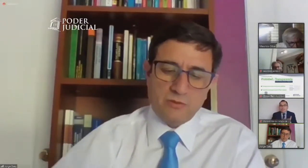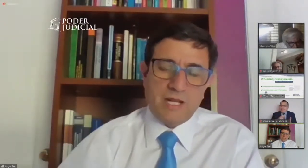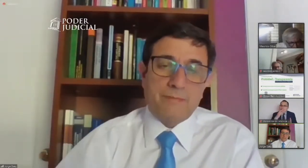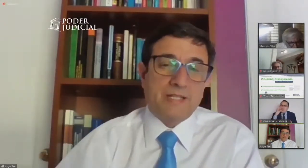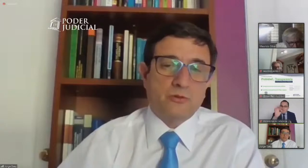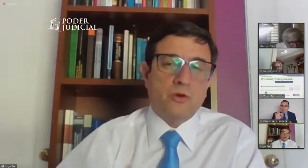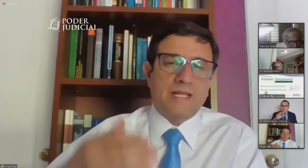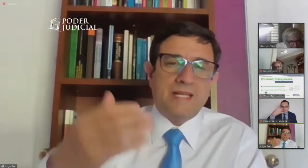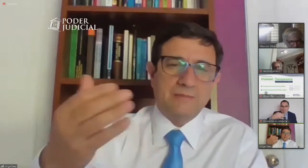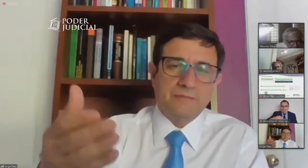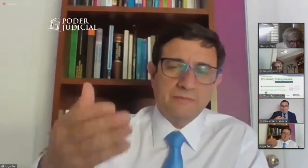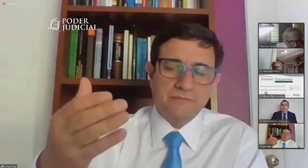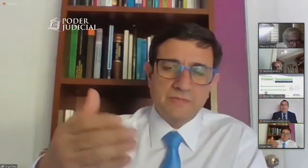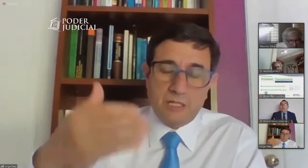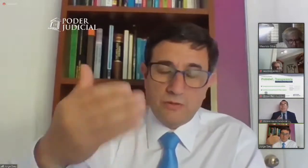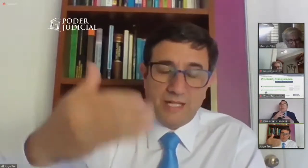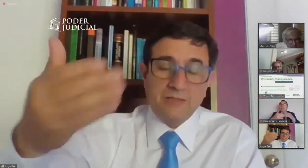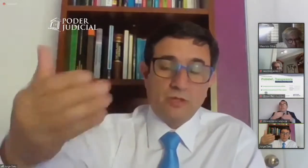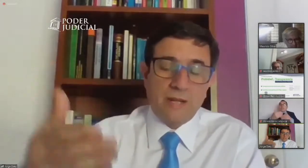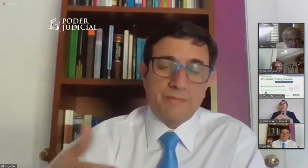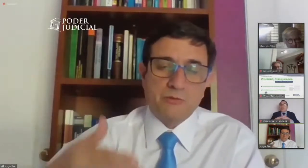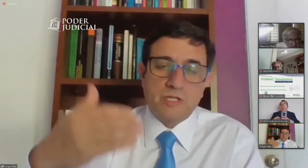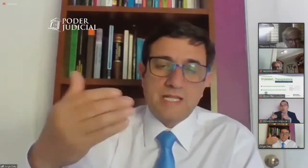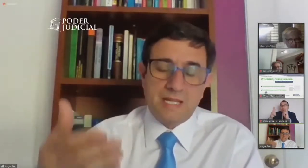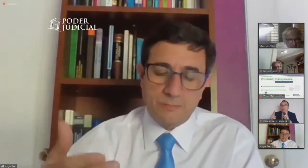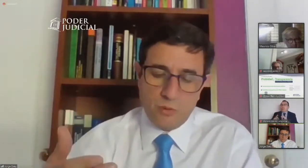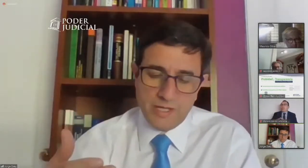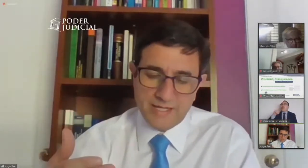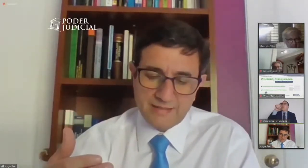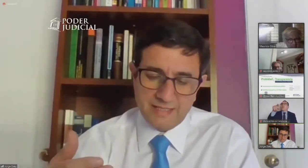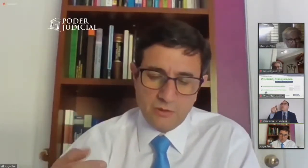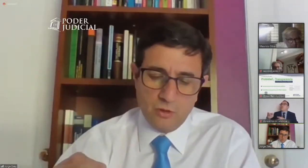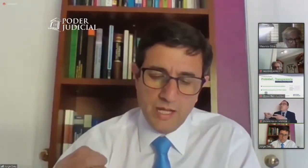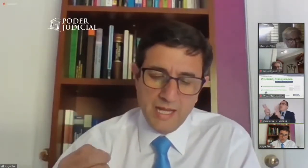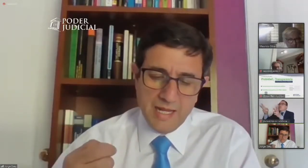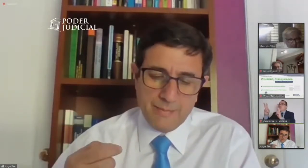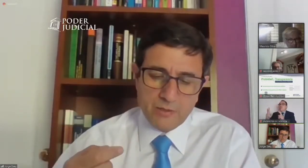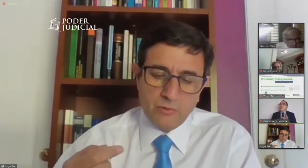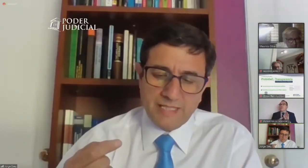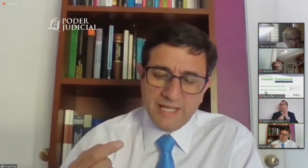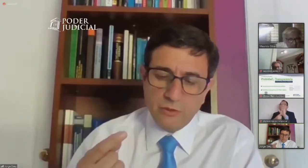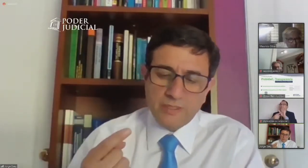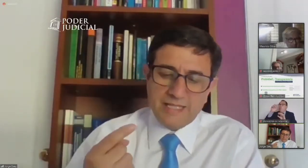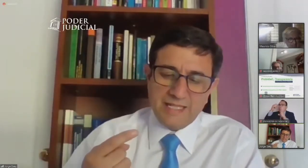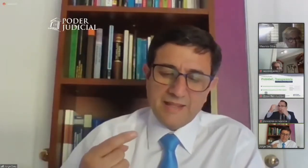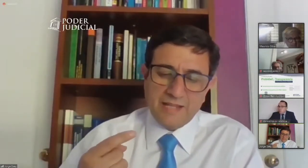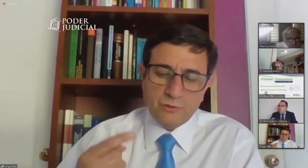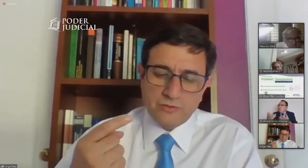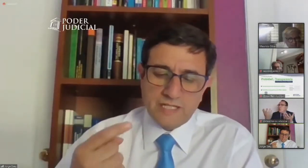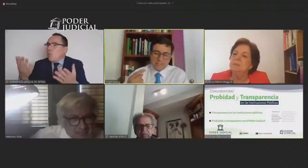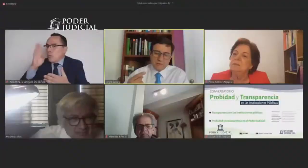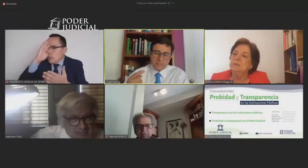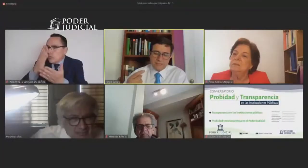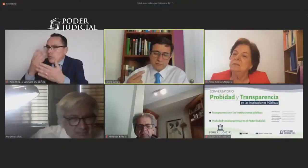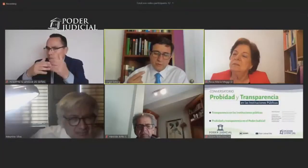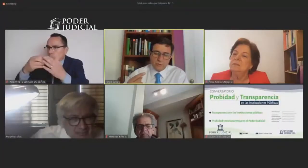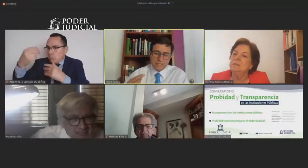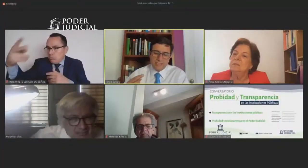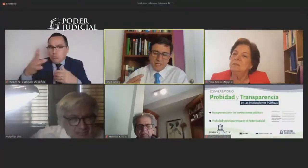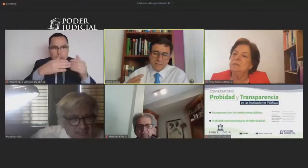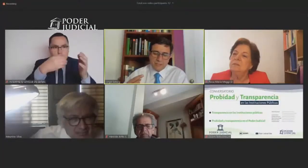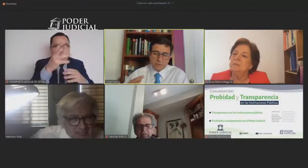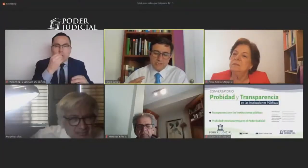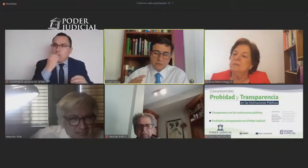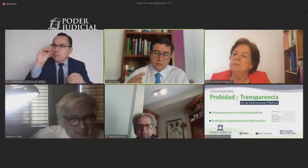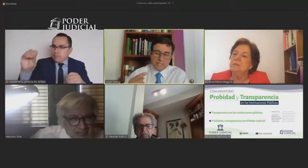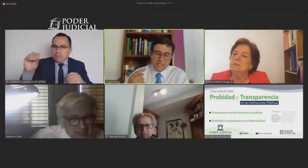de los derechos de las personas, de los derechos de las personas y el modo de ejercerlo, la pregunta es, ¿no estaría dando cierta orientación